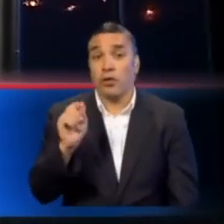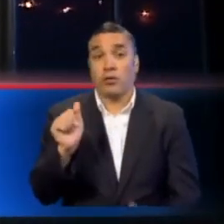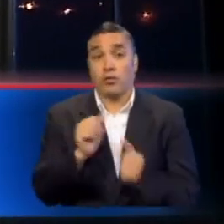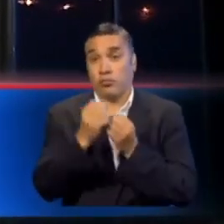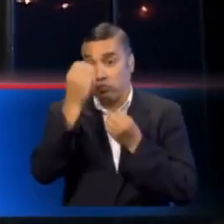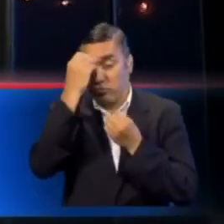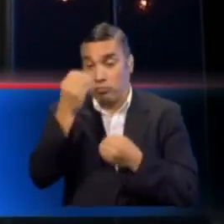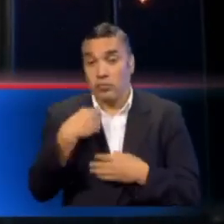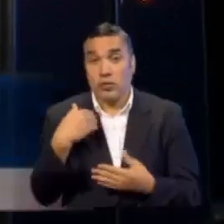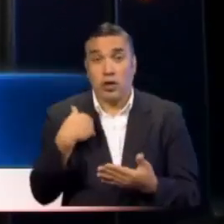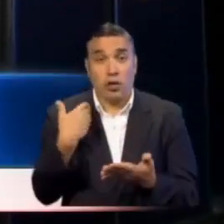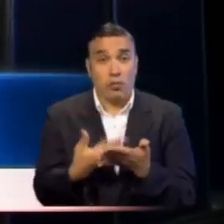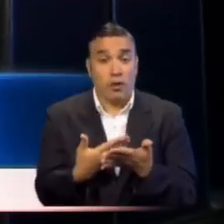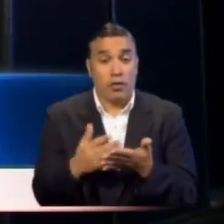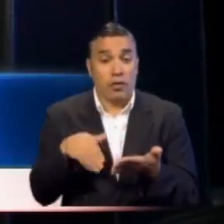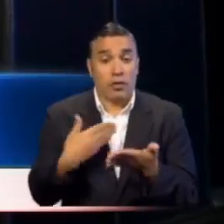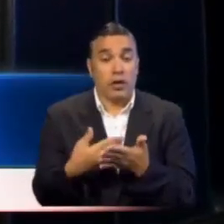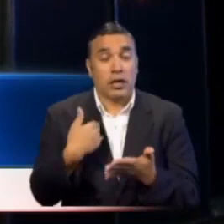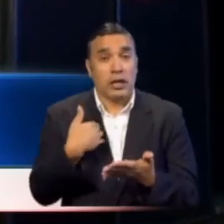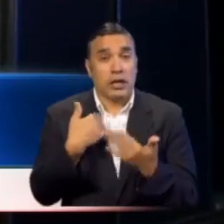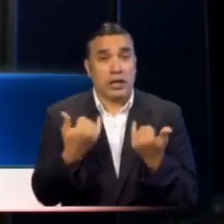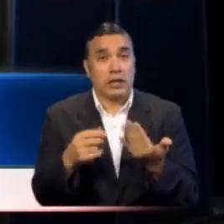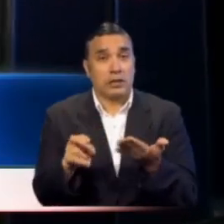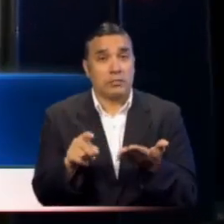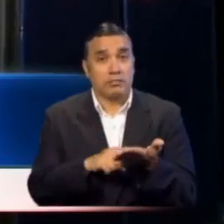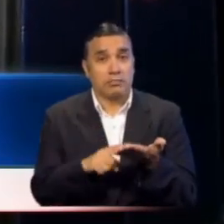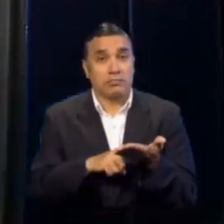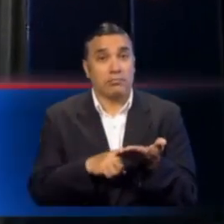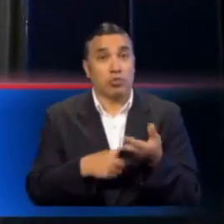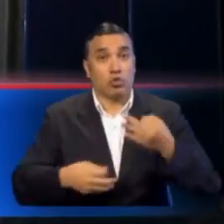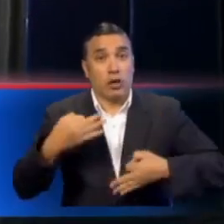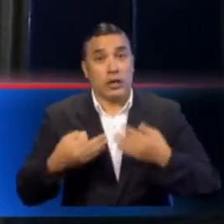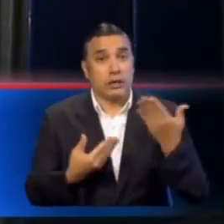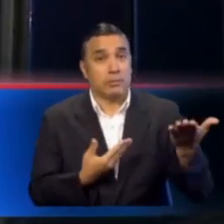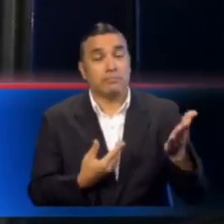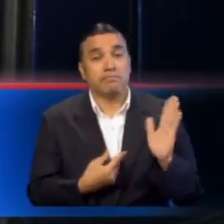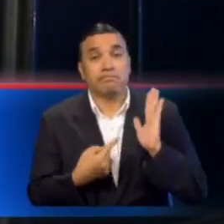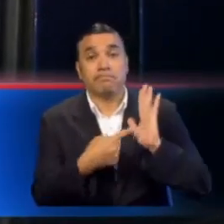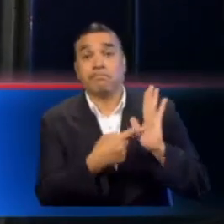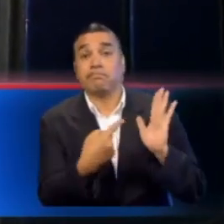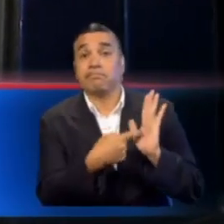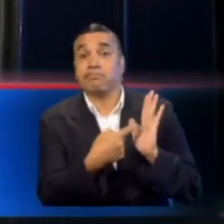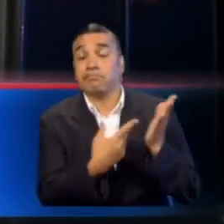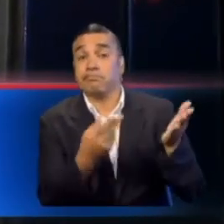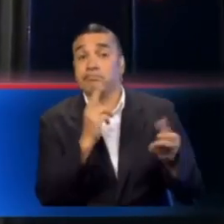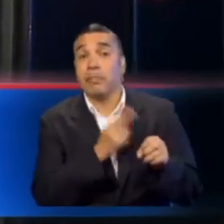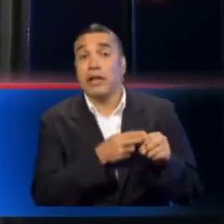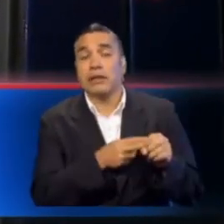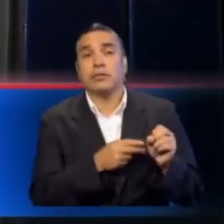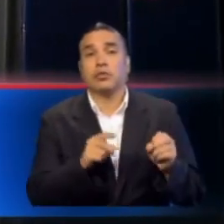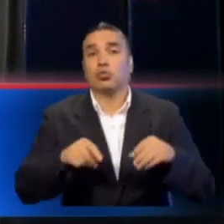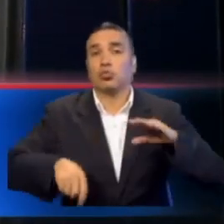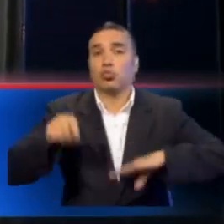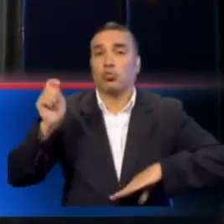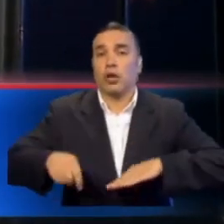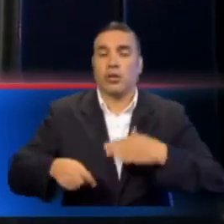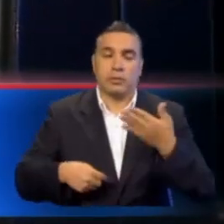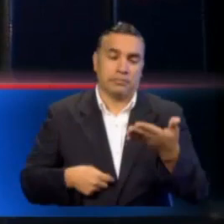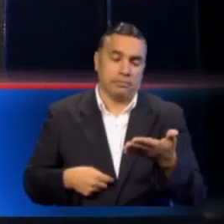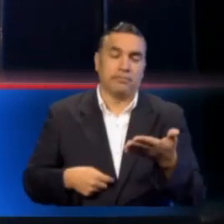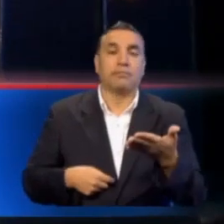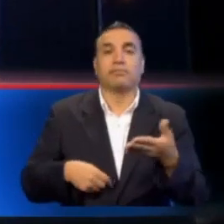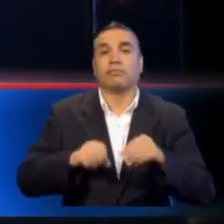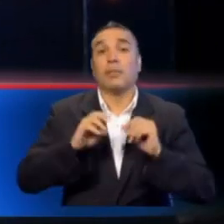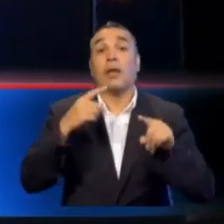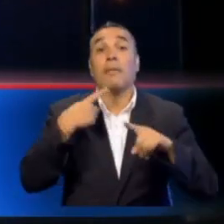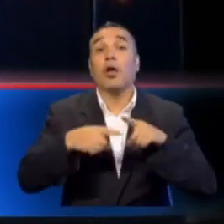a la información en los elementos de convicción que aportamos en la audiencia habría habría presuntamente participó en el hecho dijo presuntamente porque todavía